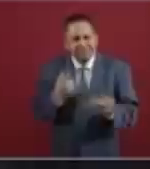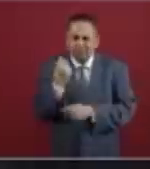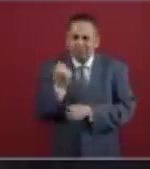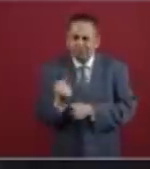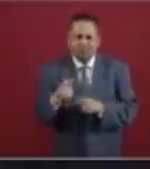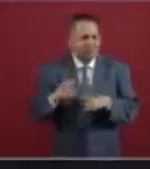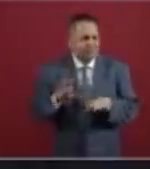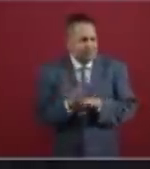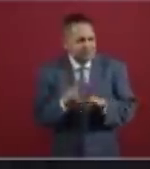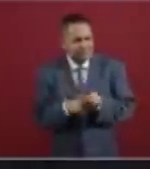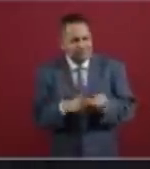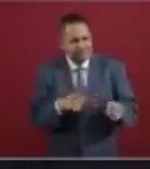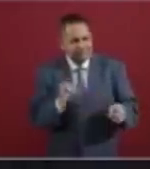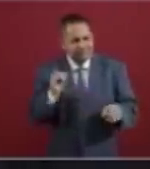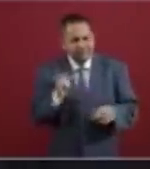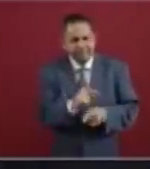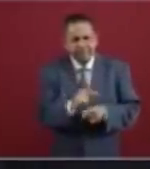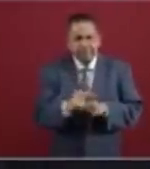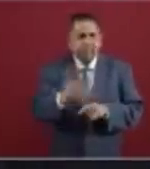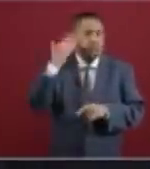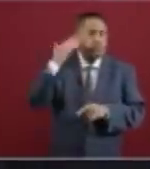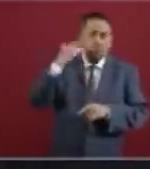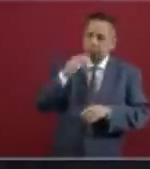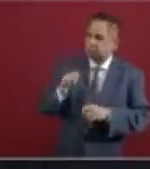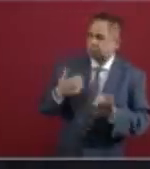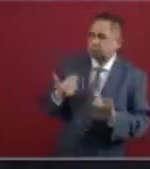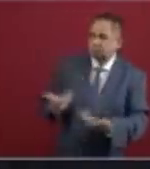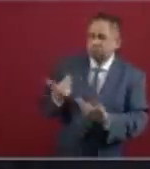Hasta los que solaparon